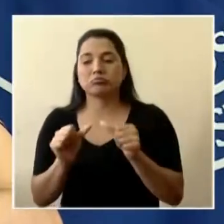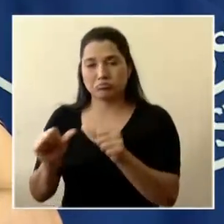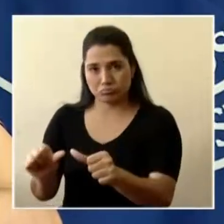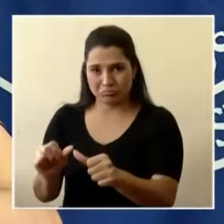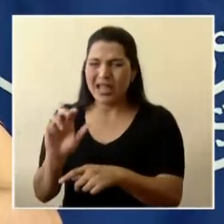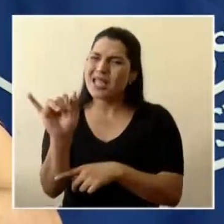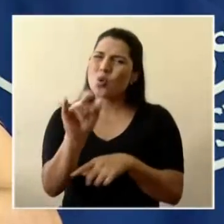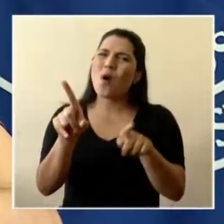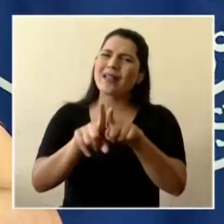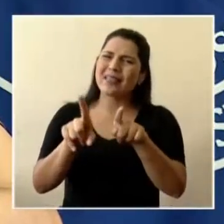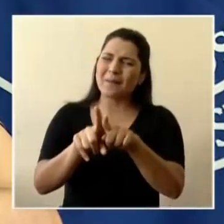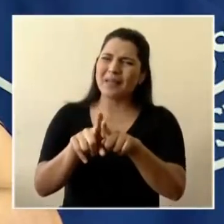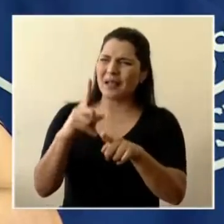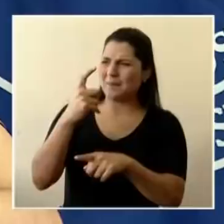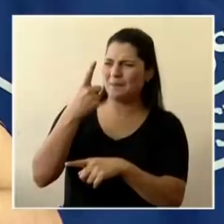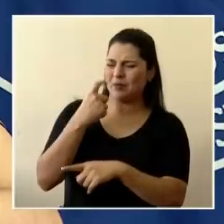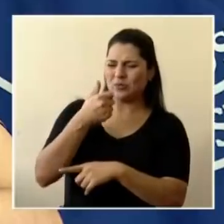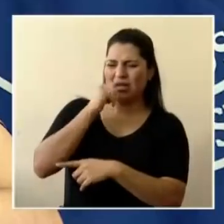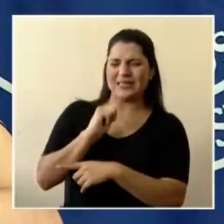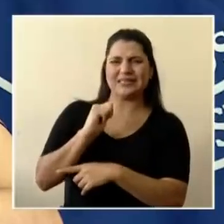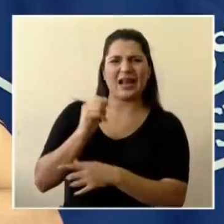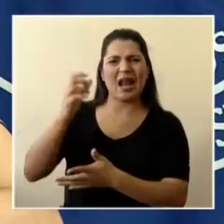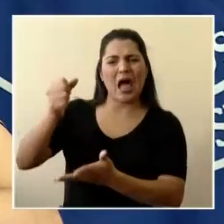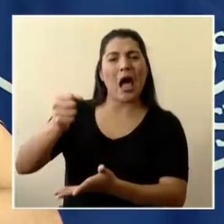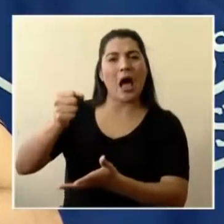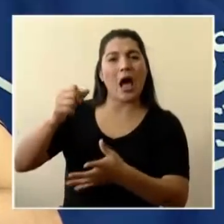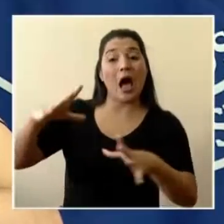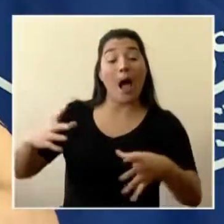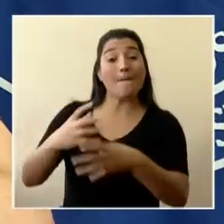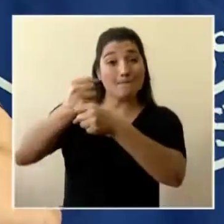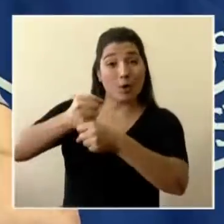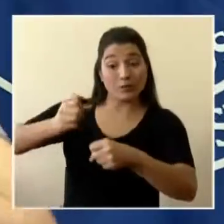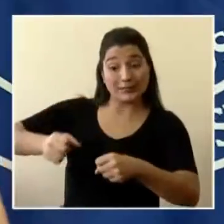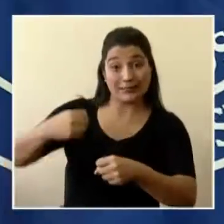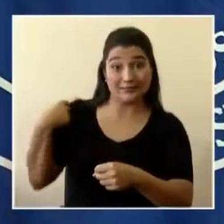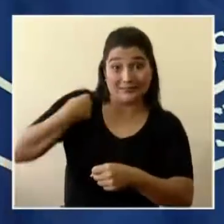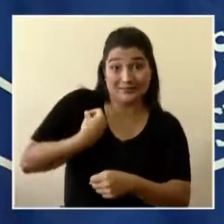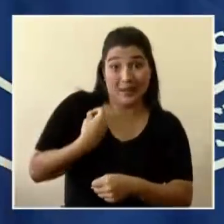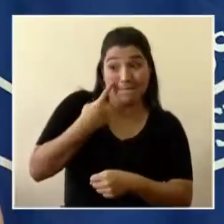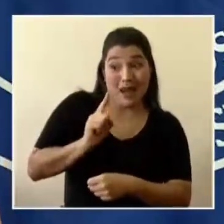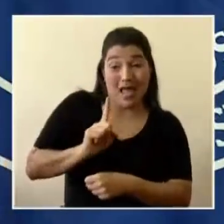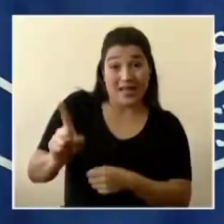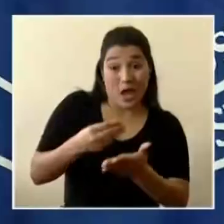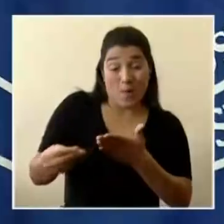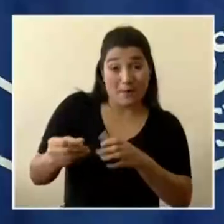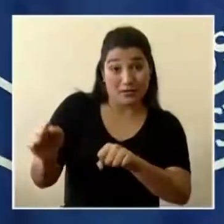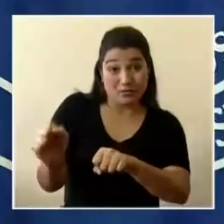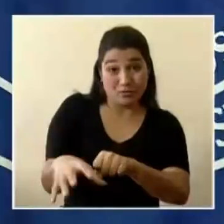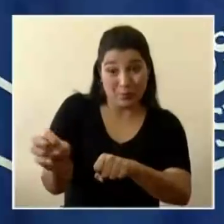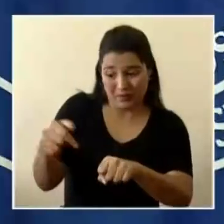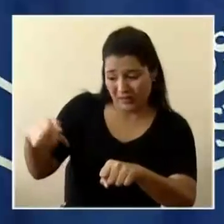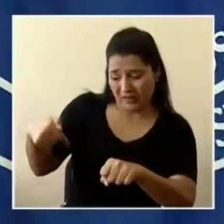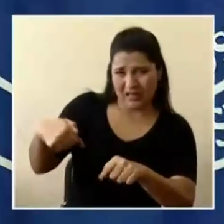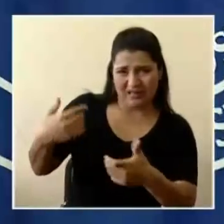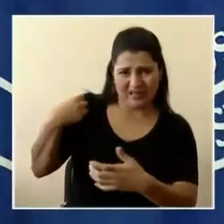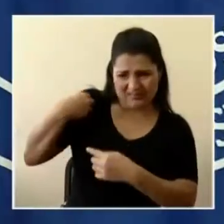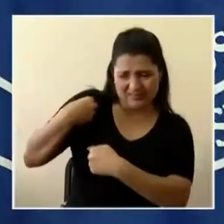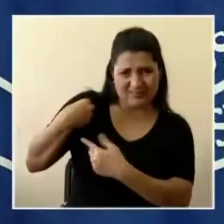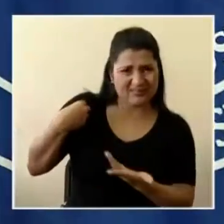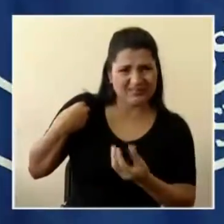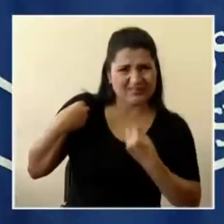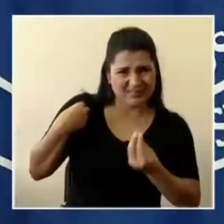bolsas reutilizables para ir al supermercado. Se aplica lo mismo, o sea, tenemos que cuidarnos principalmente nosotros en el sentido de no tocarnos la